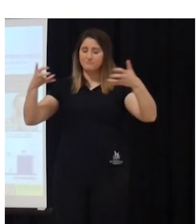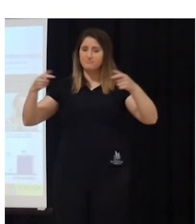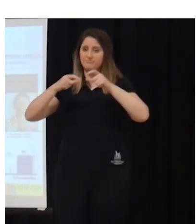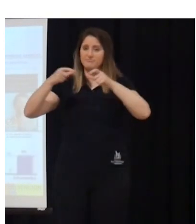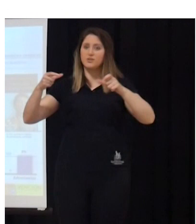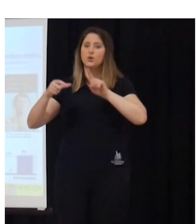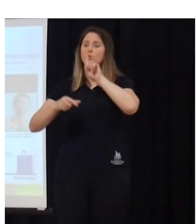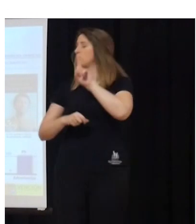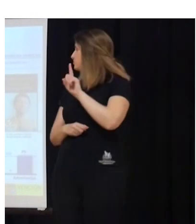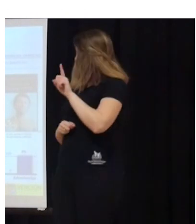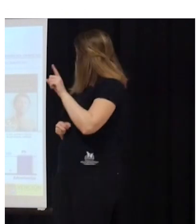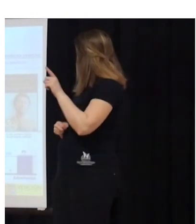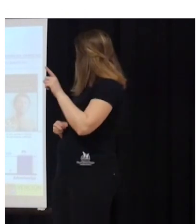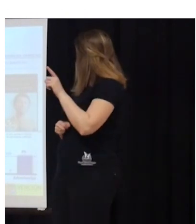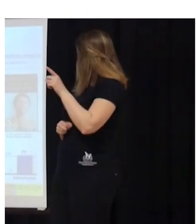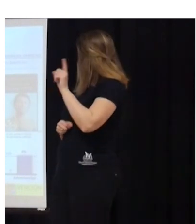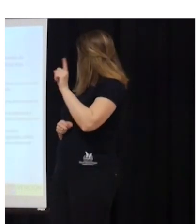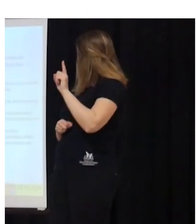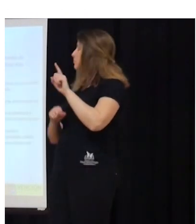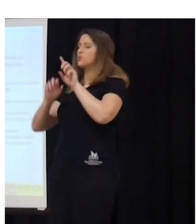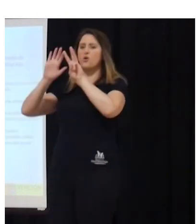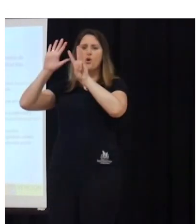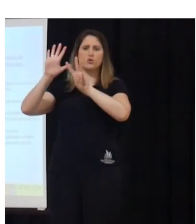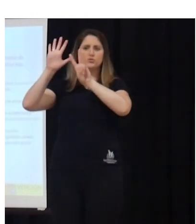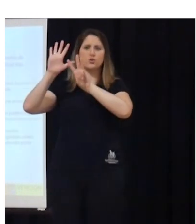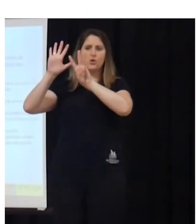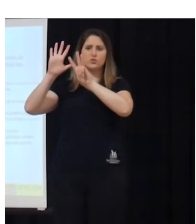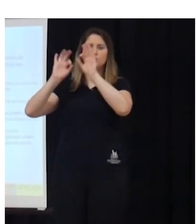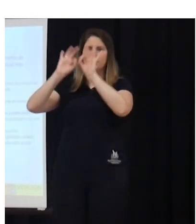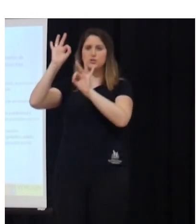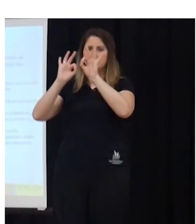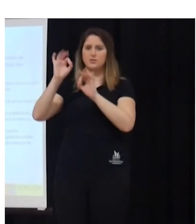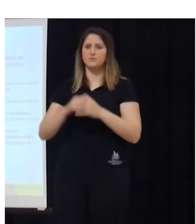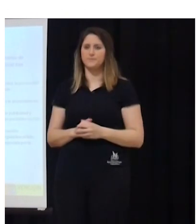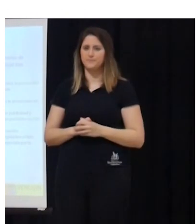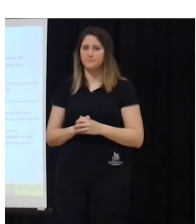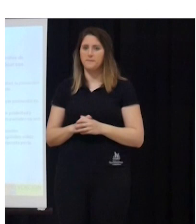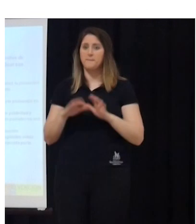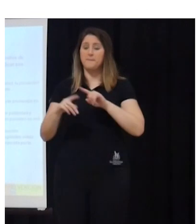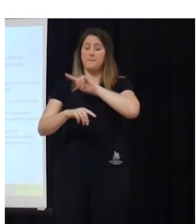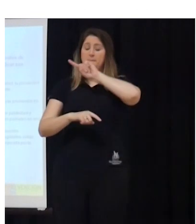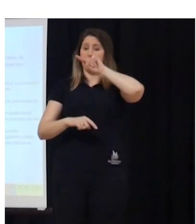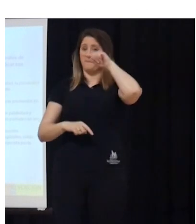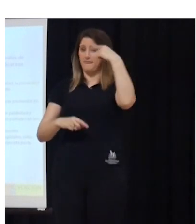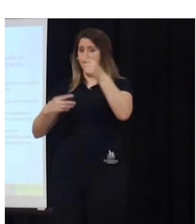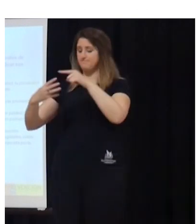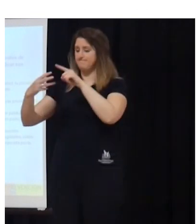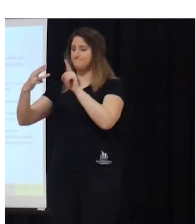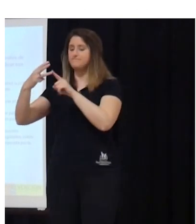un 8%, pues también queda mucho por realizar. El siguiente se trata de hacer cumplir